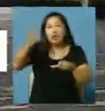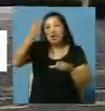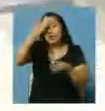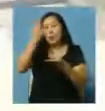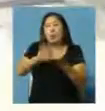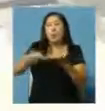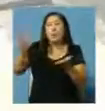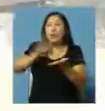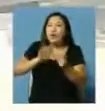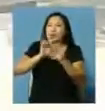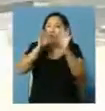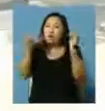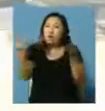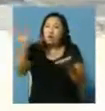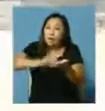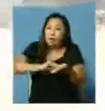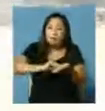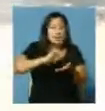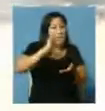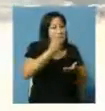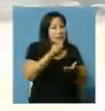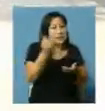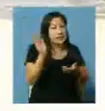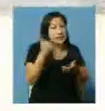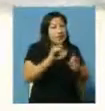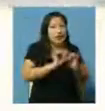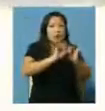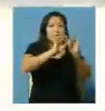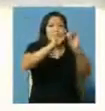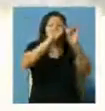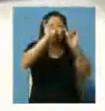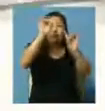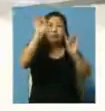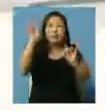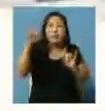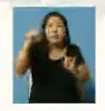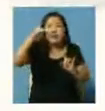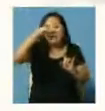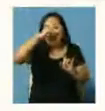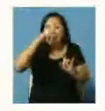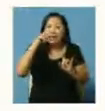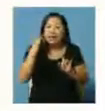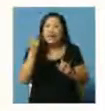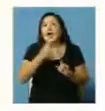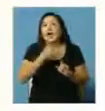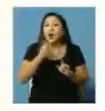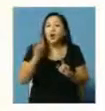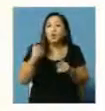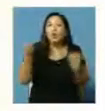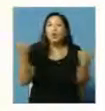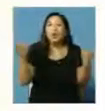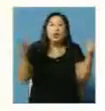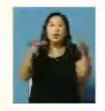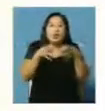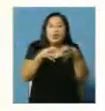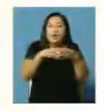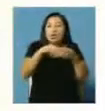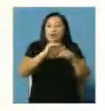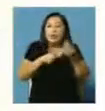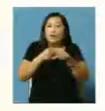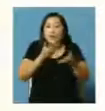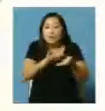a nuevos contagios? Sí, ahora generalmente la curva comienza a ascender al séptimo día, como fue en agosto cuando fueron todas las reuniones y los